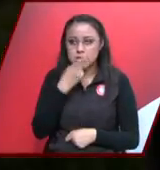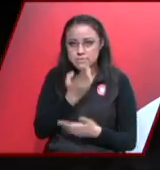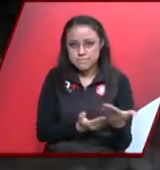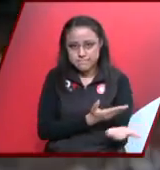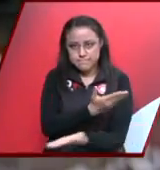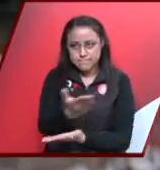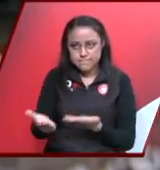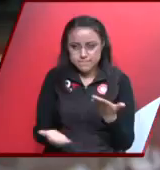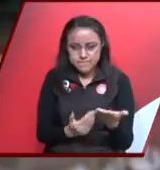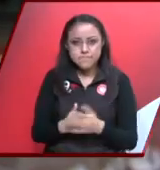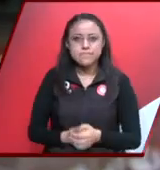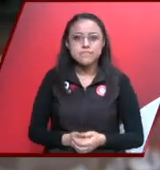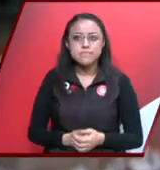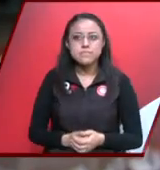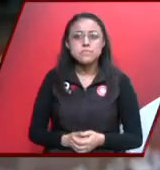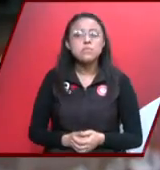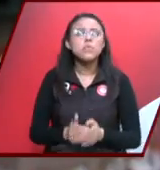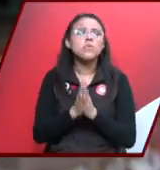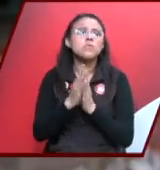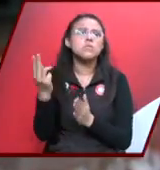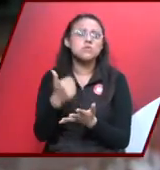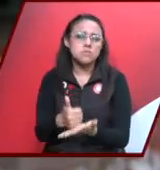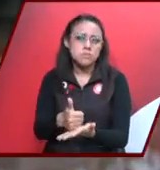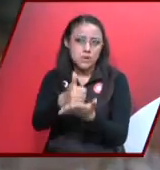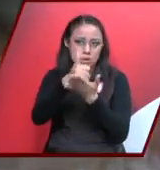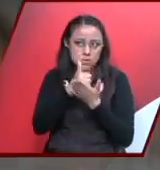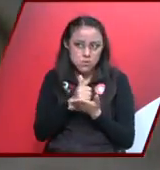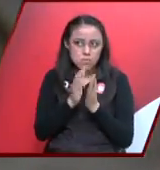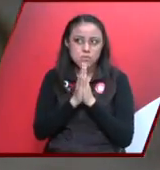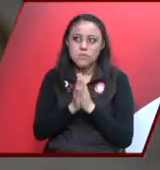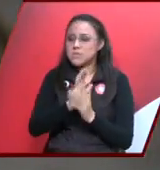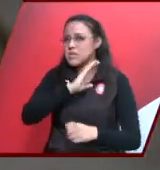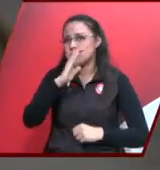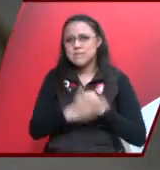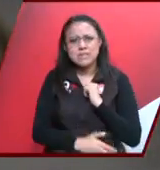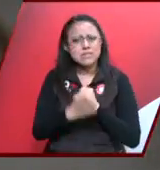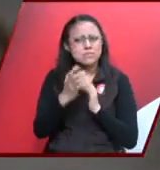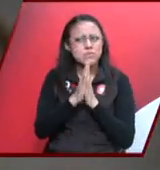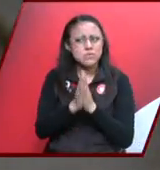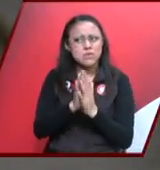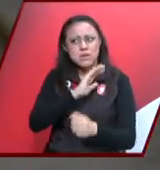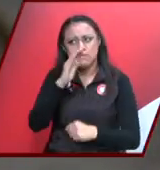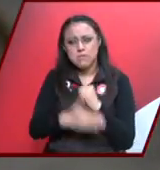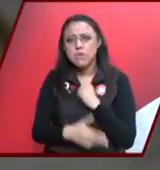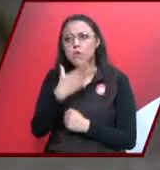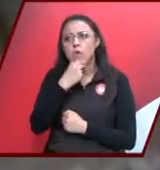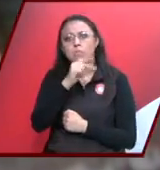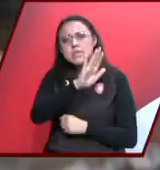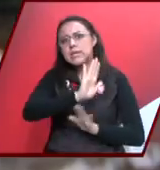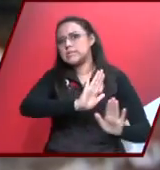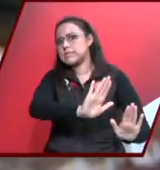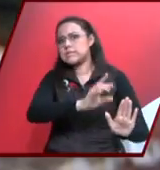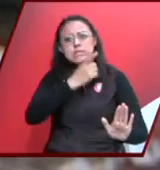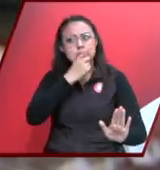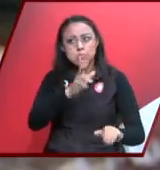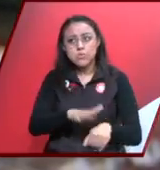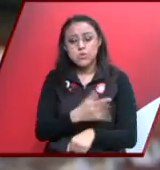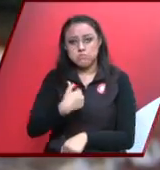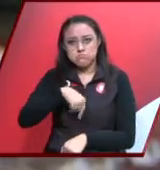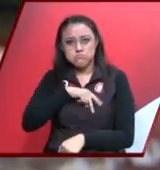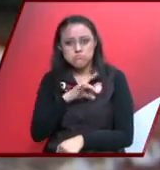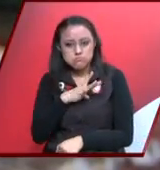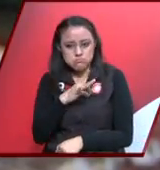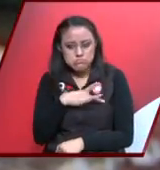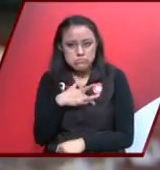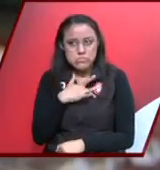petición. Yo busco que me ayuden a ya cerrar esto y que este señor le pongan un alto. Tenemos miedo de que algo